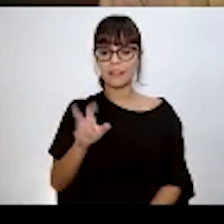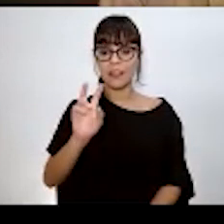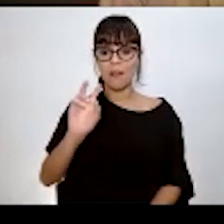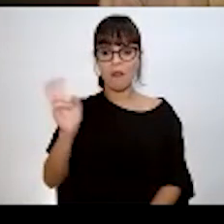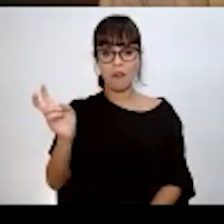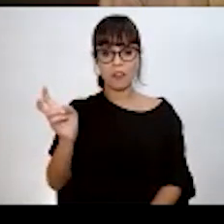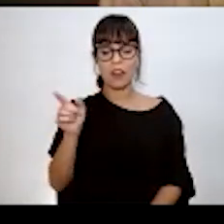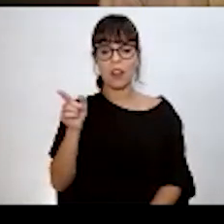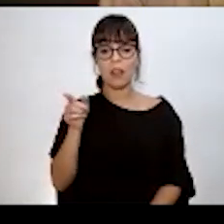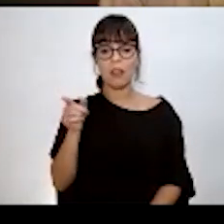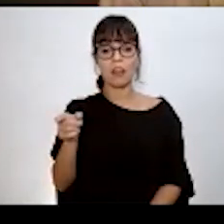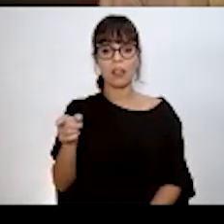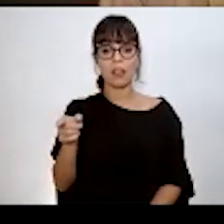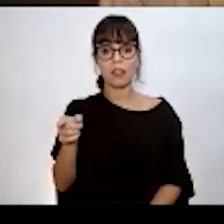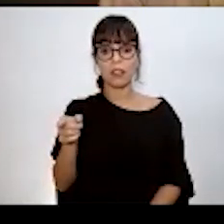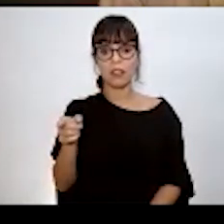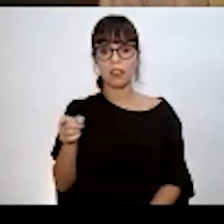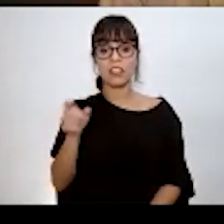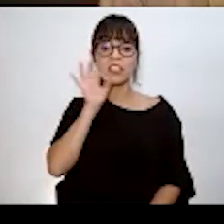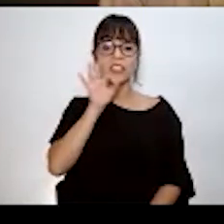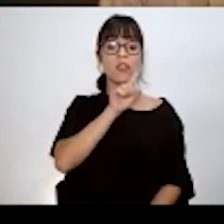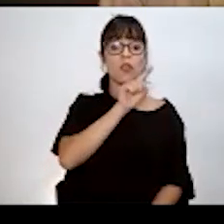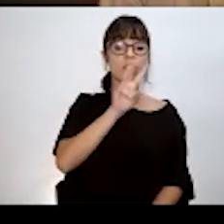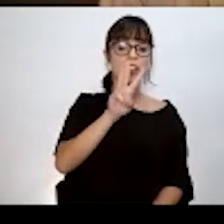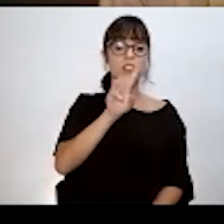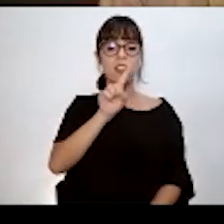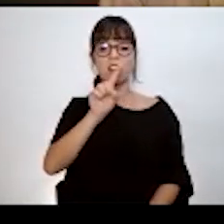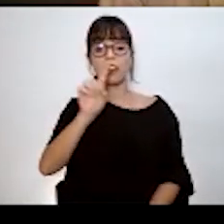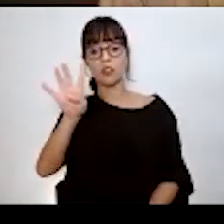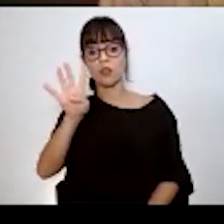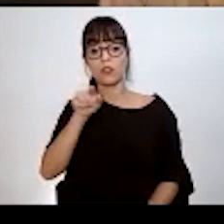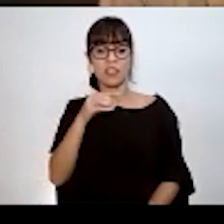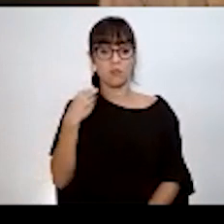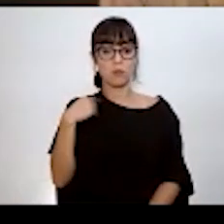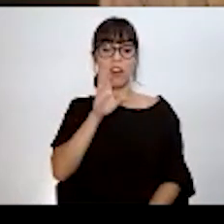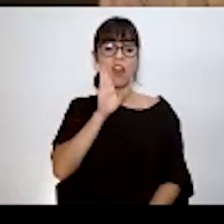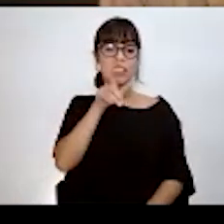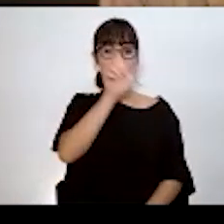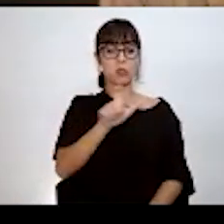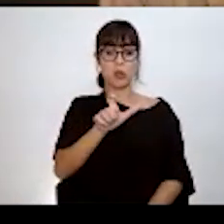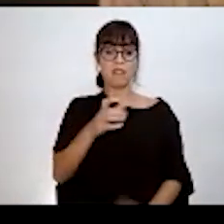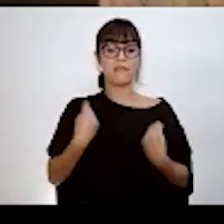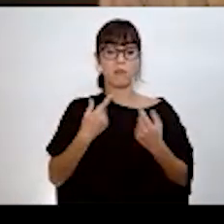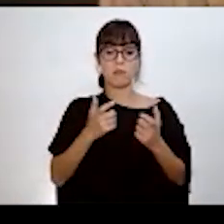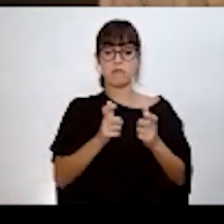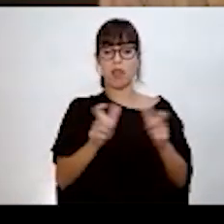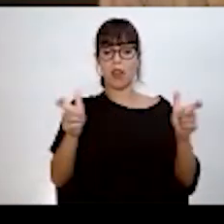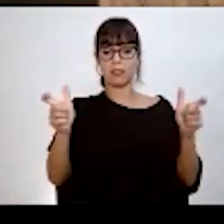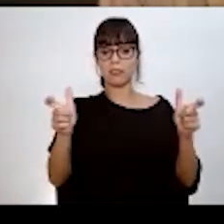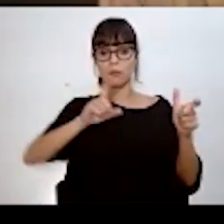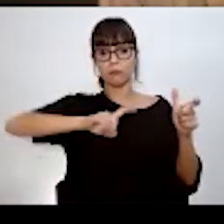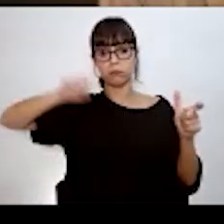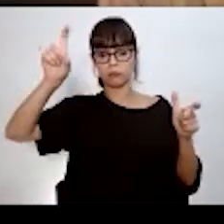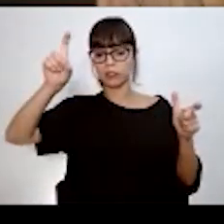siglos XIII y XIV, desde el mundo demográfico detectado en la Canaria, se puede extrapolar al resto de